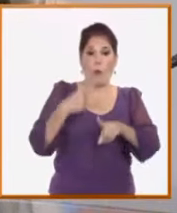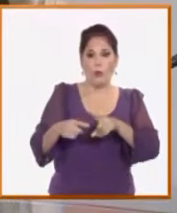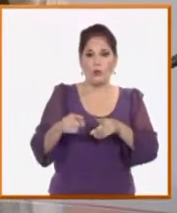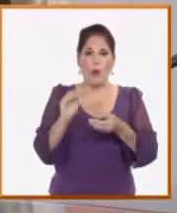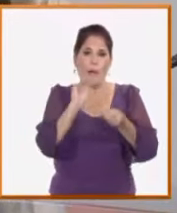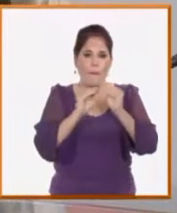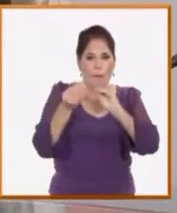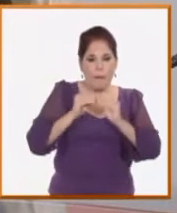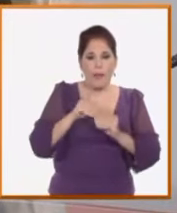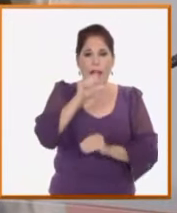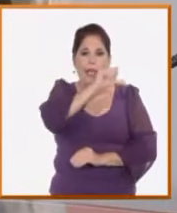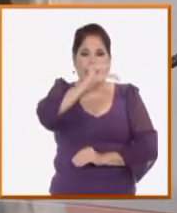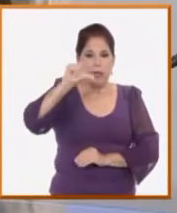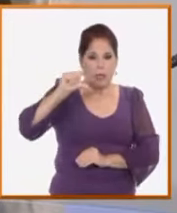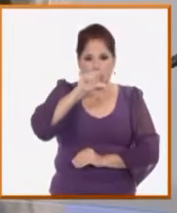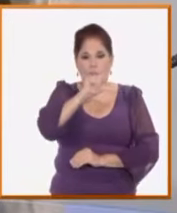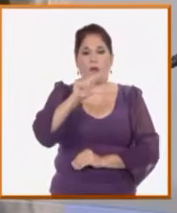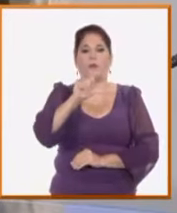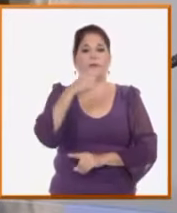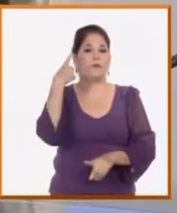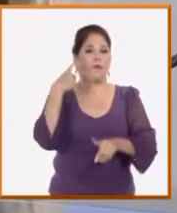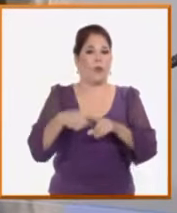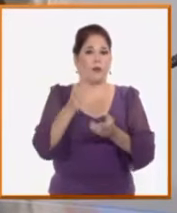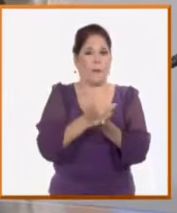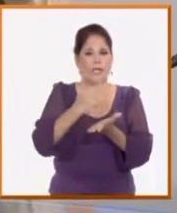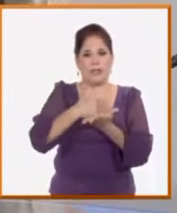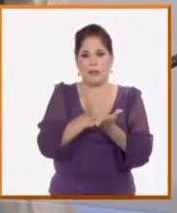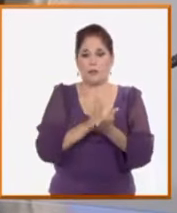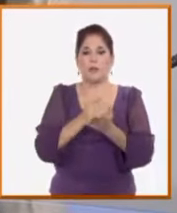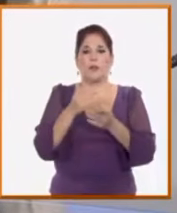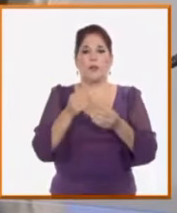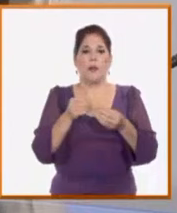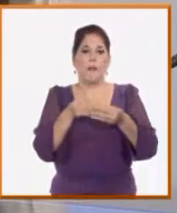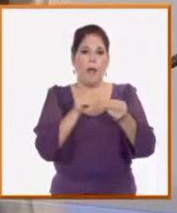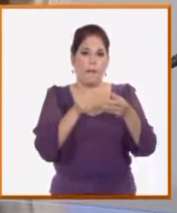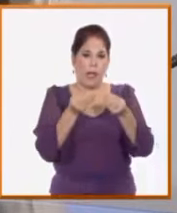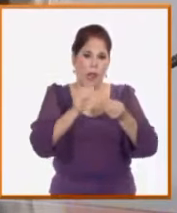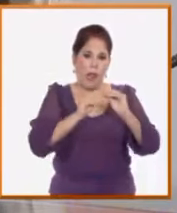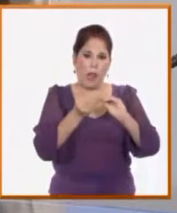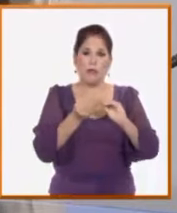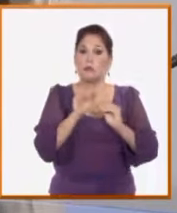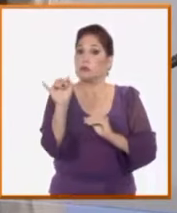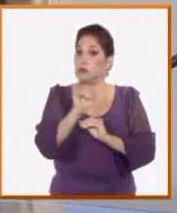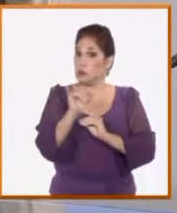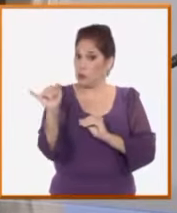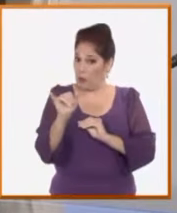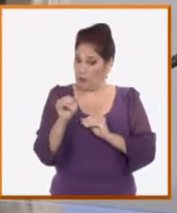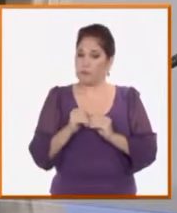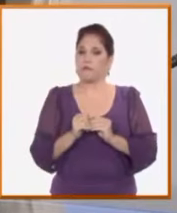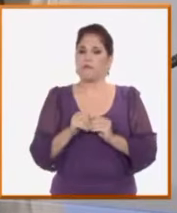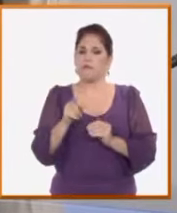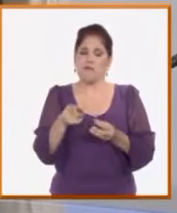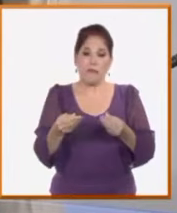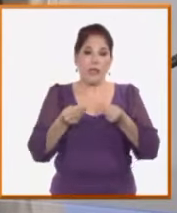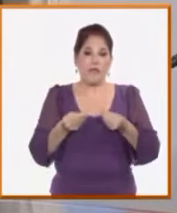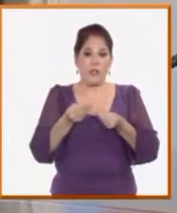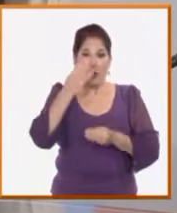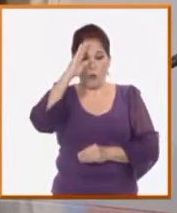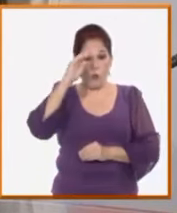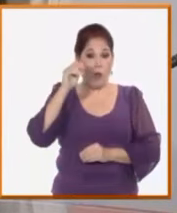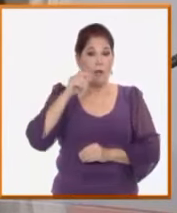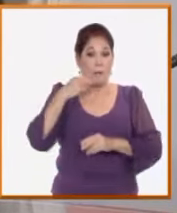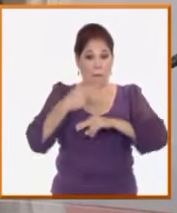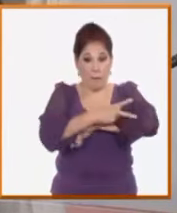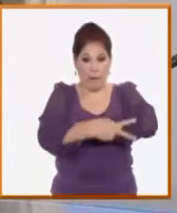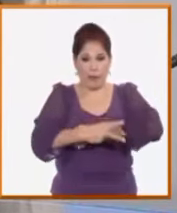en líquido en estado de picadura en papelillo se ha intentado introducir Y por supuesto surinan como